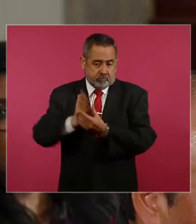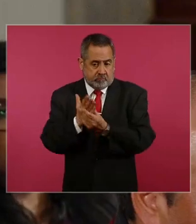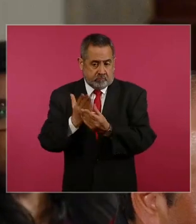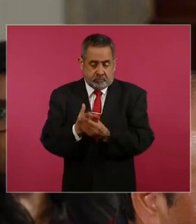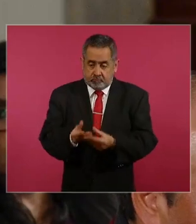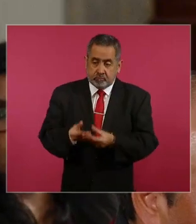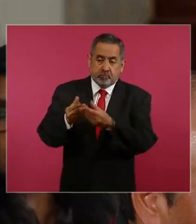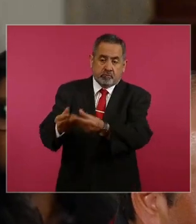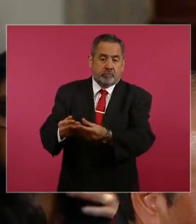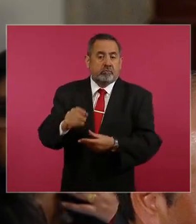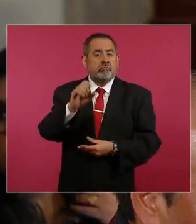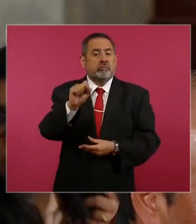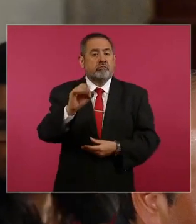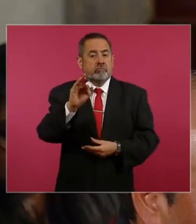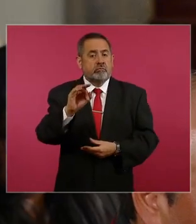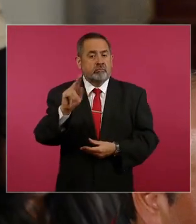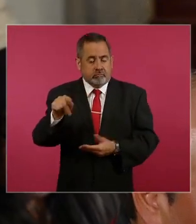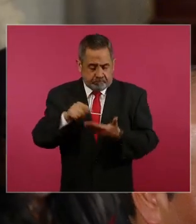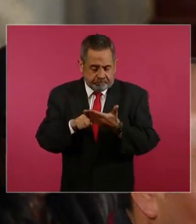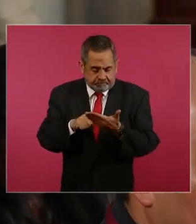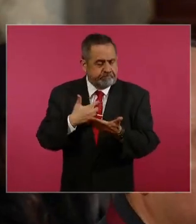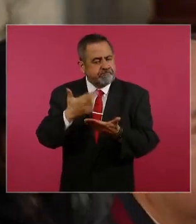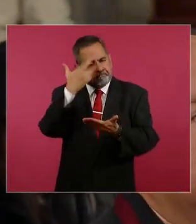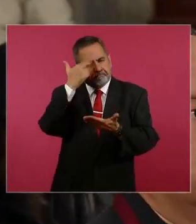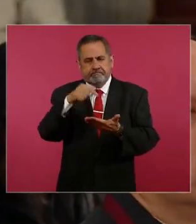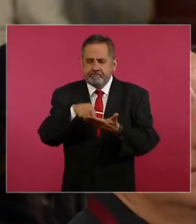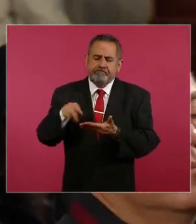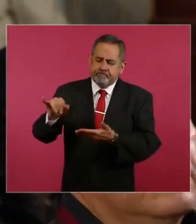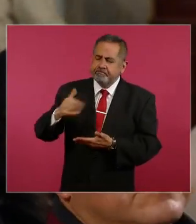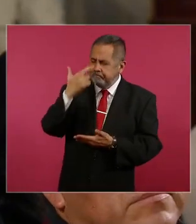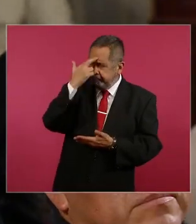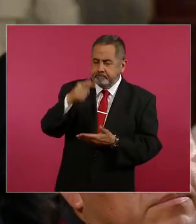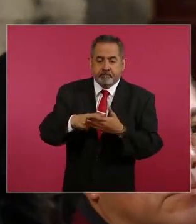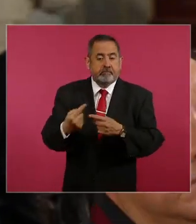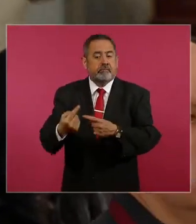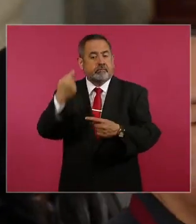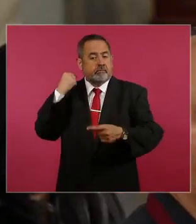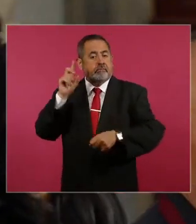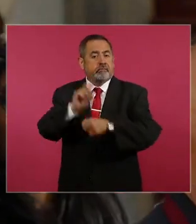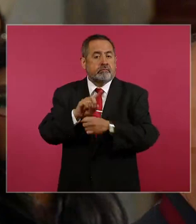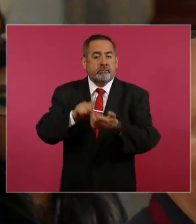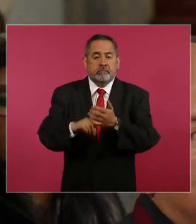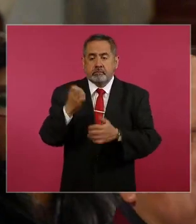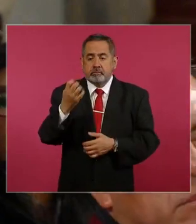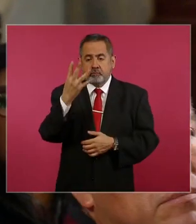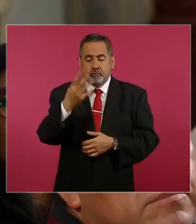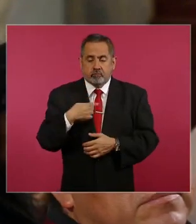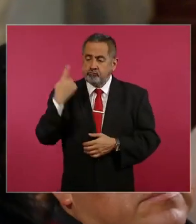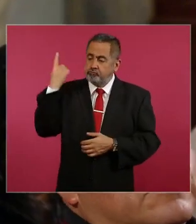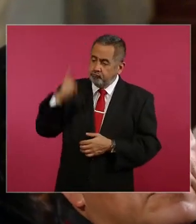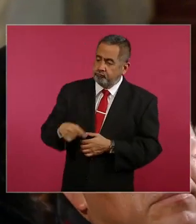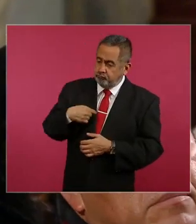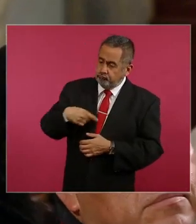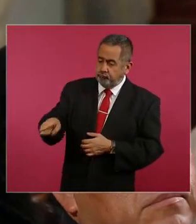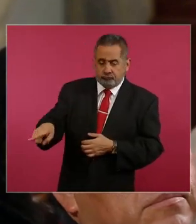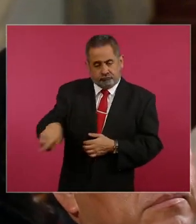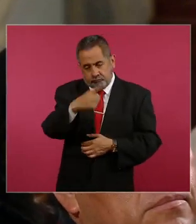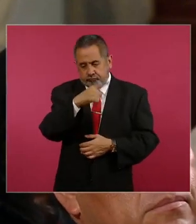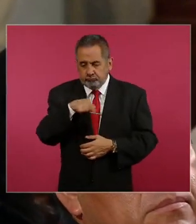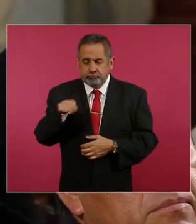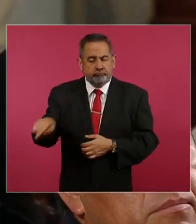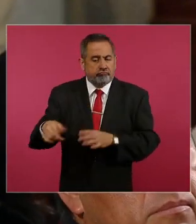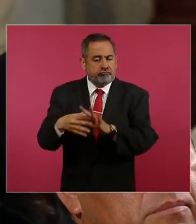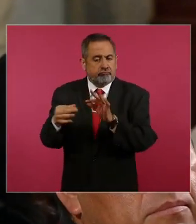y la función pública reconoció que hiciera una falta grave y usted el pasado 4 de enero giró una instrucción, una orden